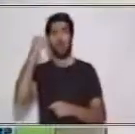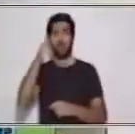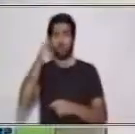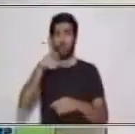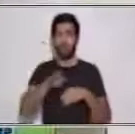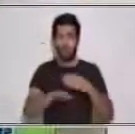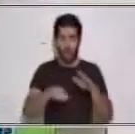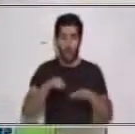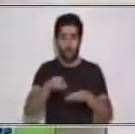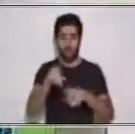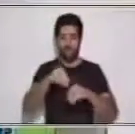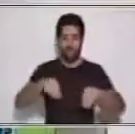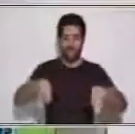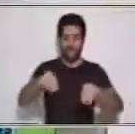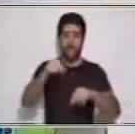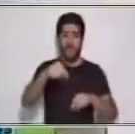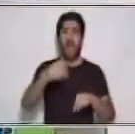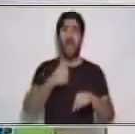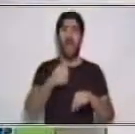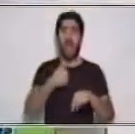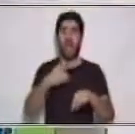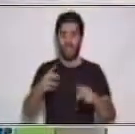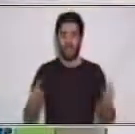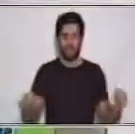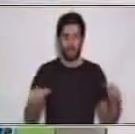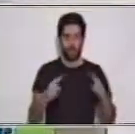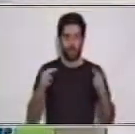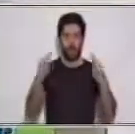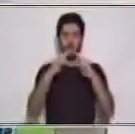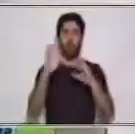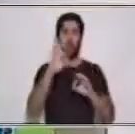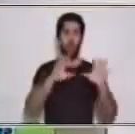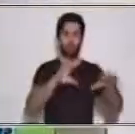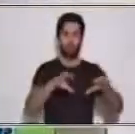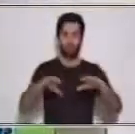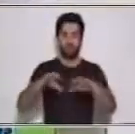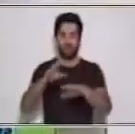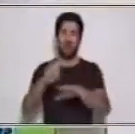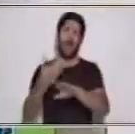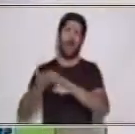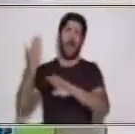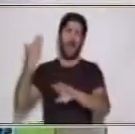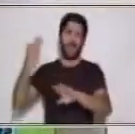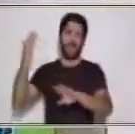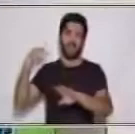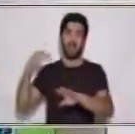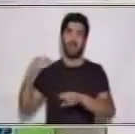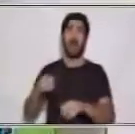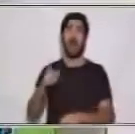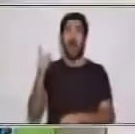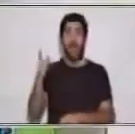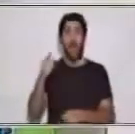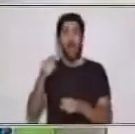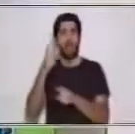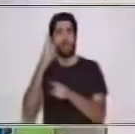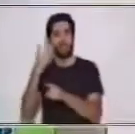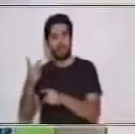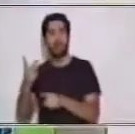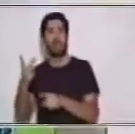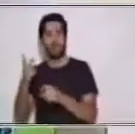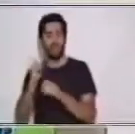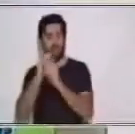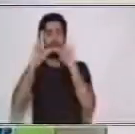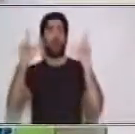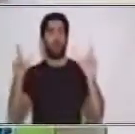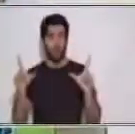la tierra está pisando algún monumento o vestigio prehispánico. Suena increíble.